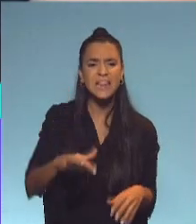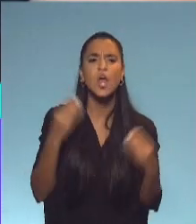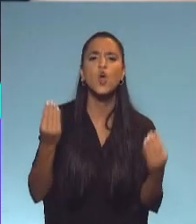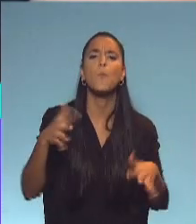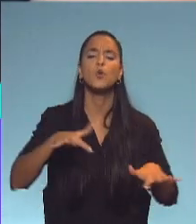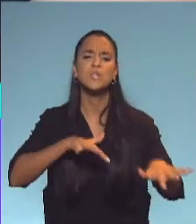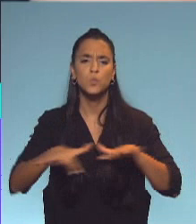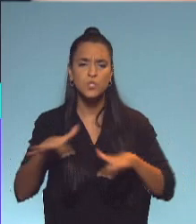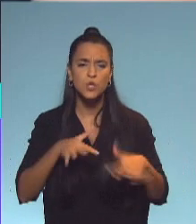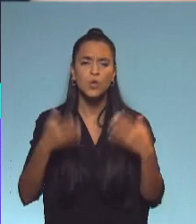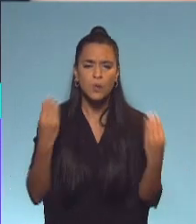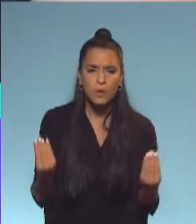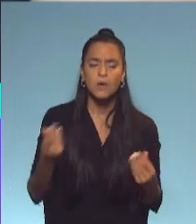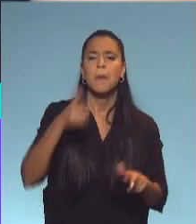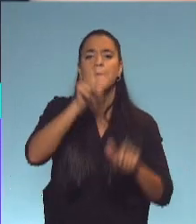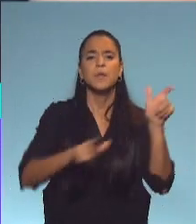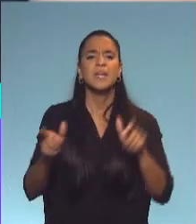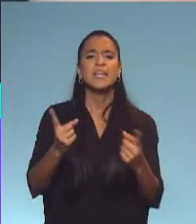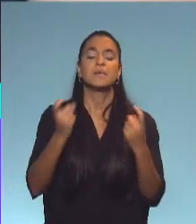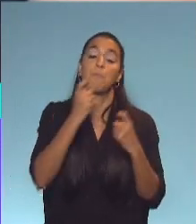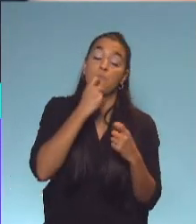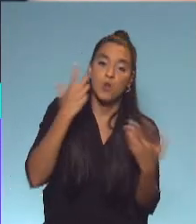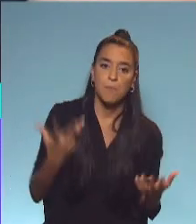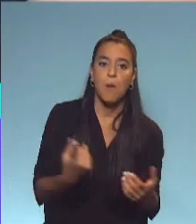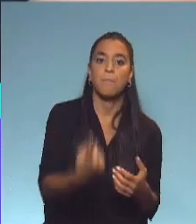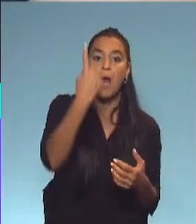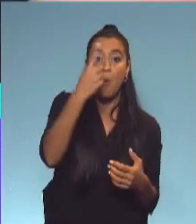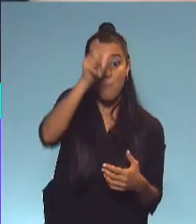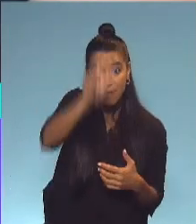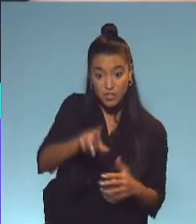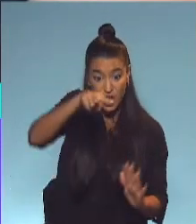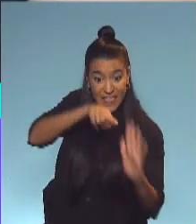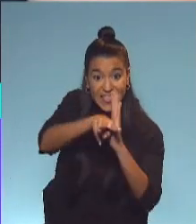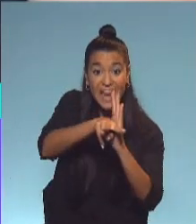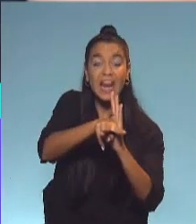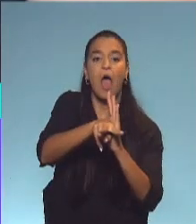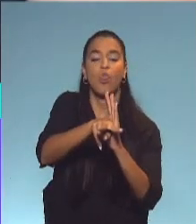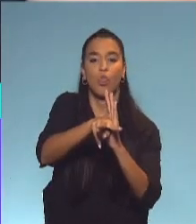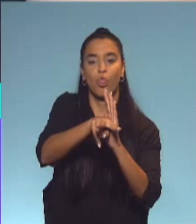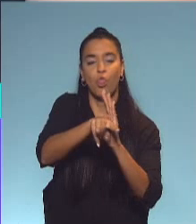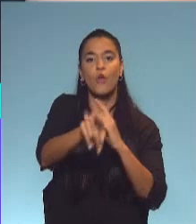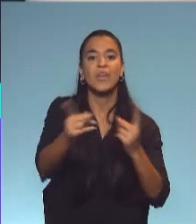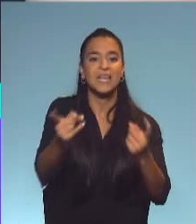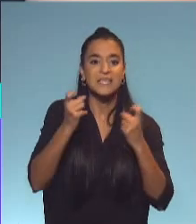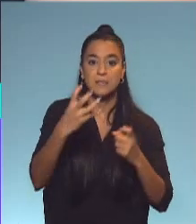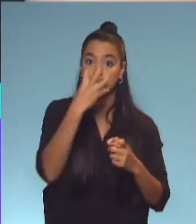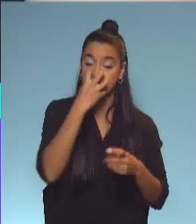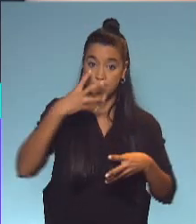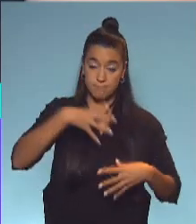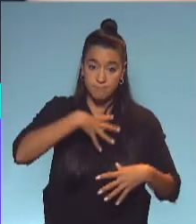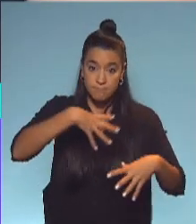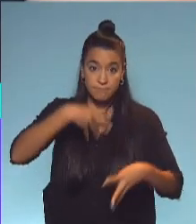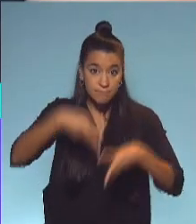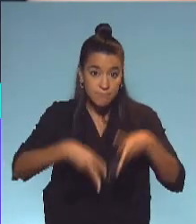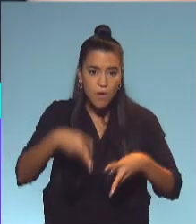la situación y cuánto es el personal que se necesita. Por ejemplo, para un paciente que está necesitando ventilación